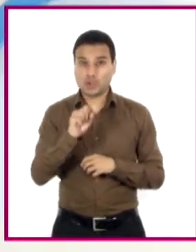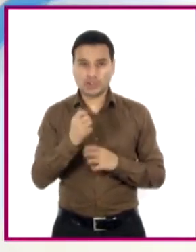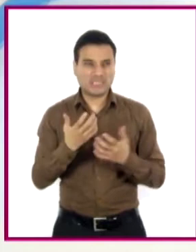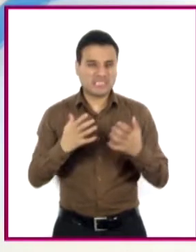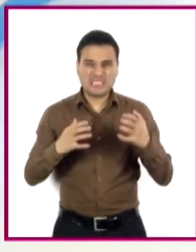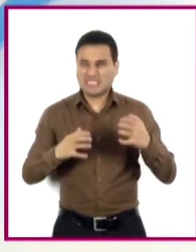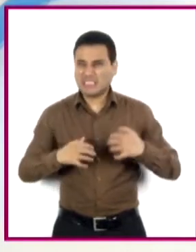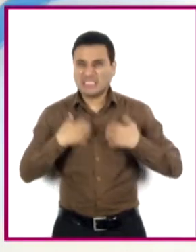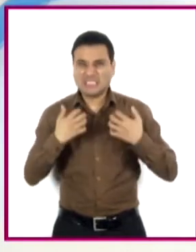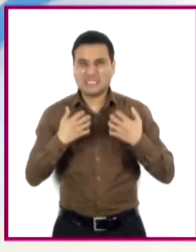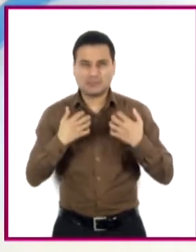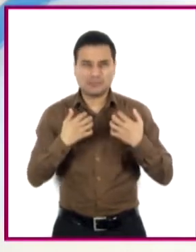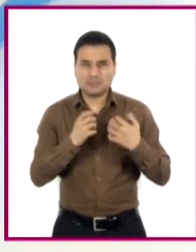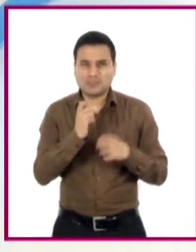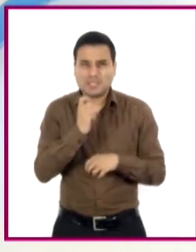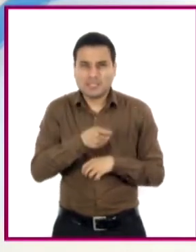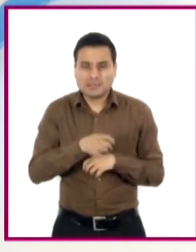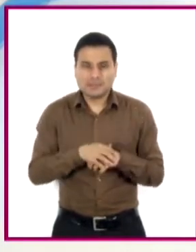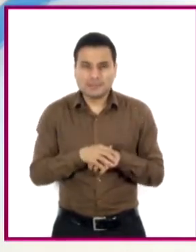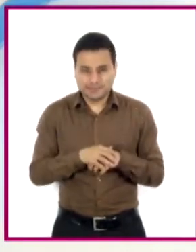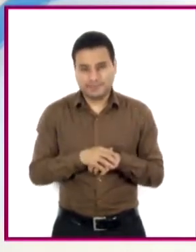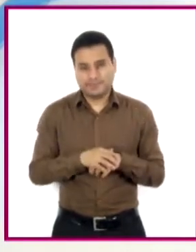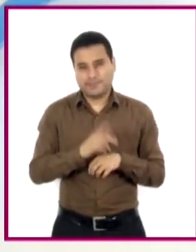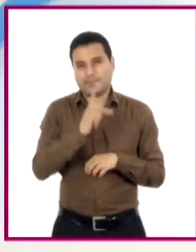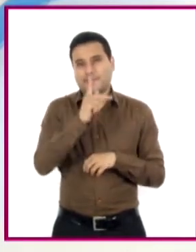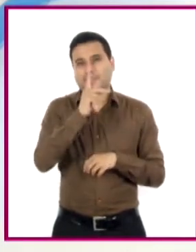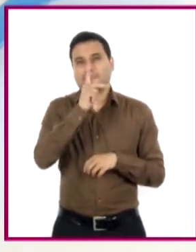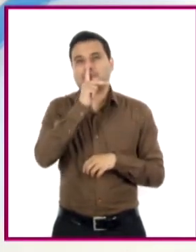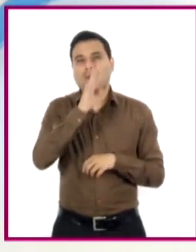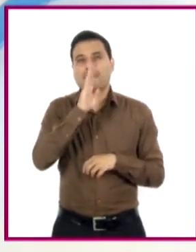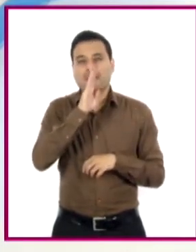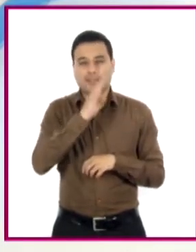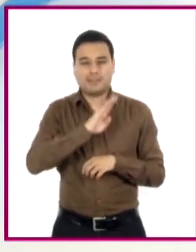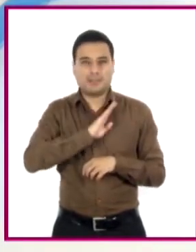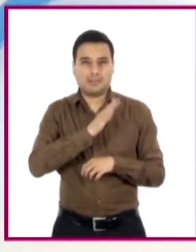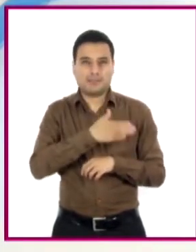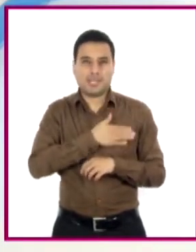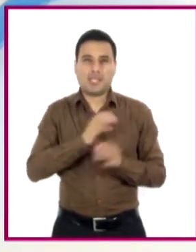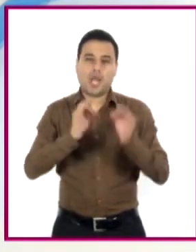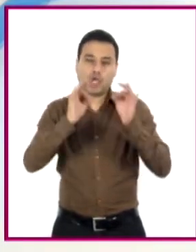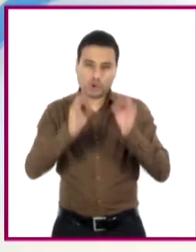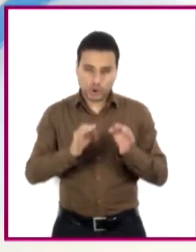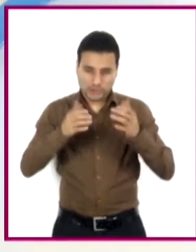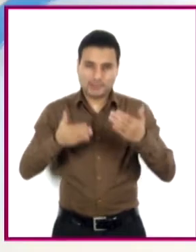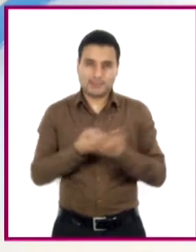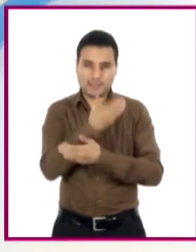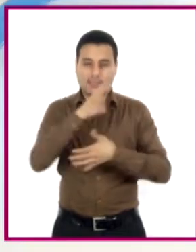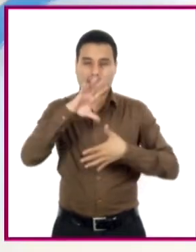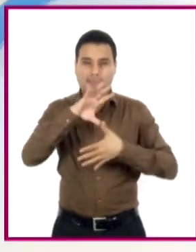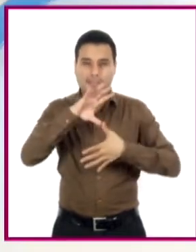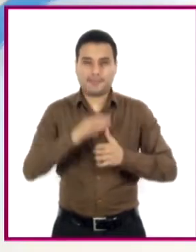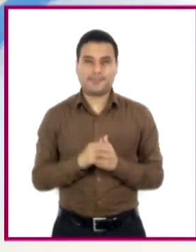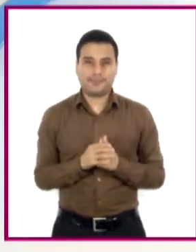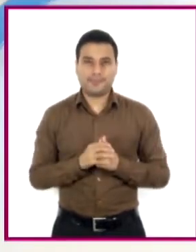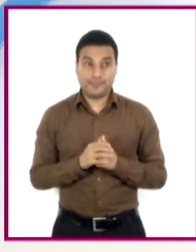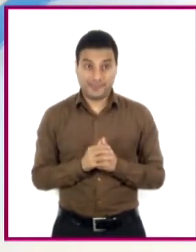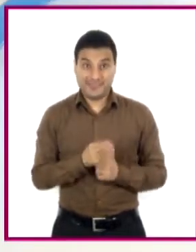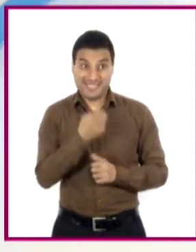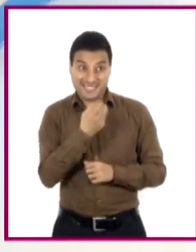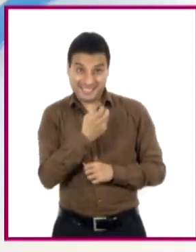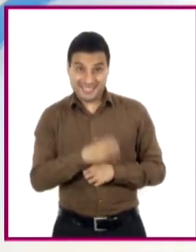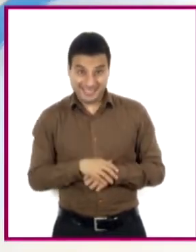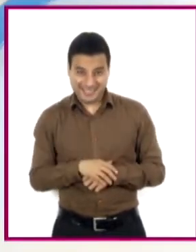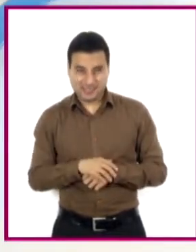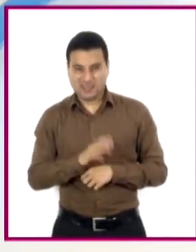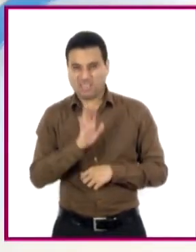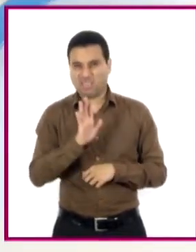los hijos de los españoles nacidos en América. Fueron ellos desplazados y afectaron sus